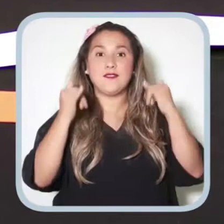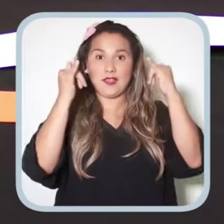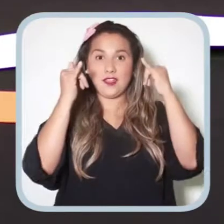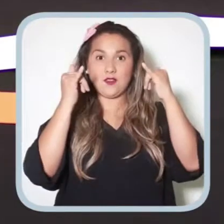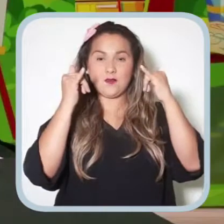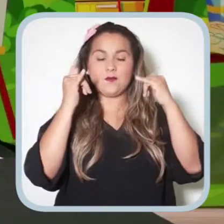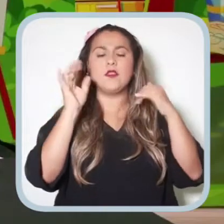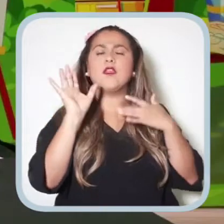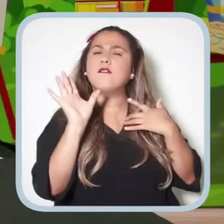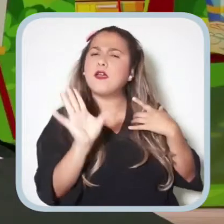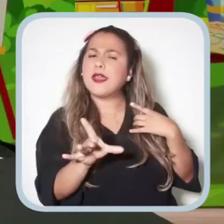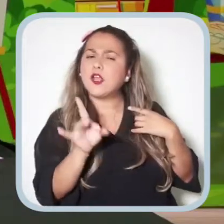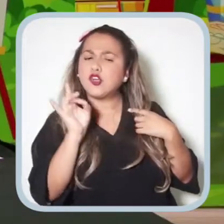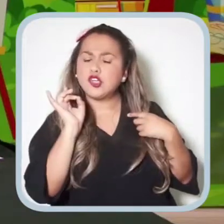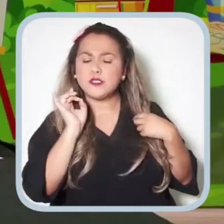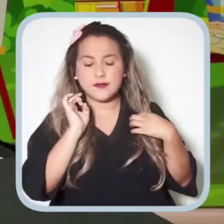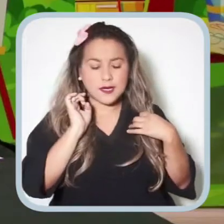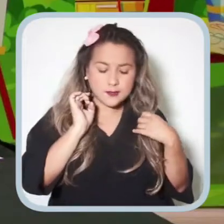encontrar